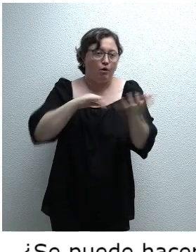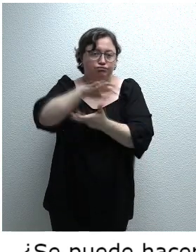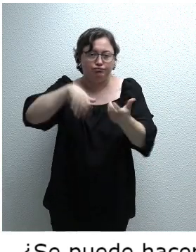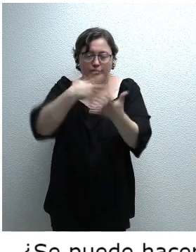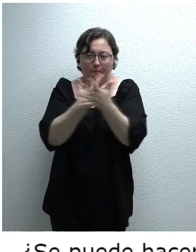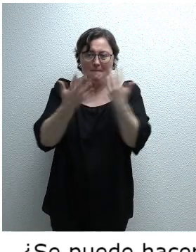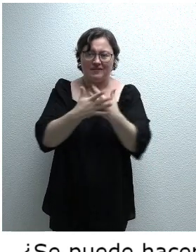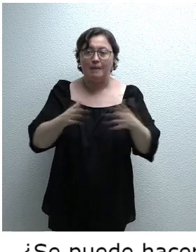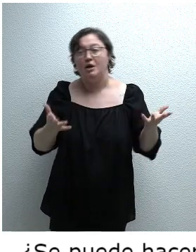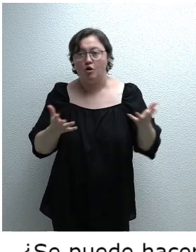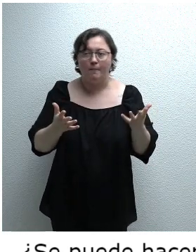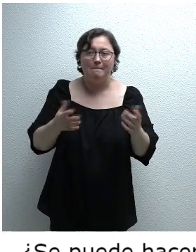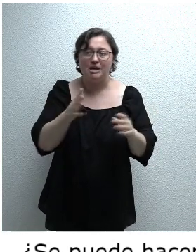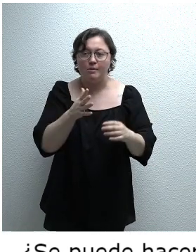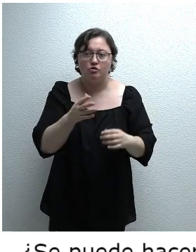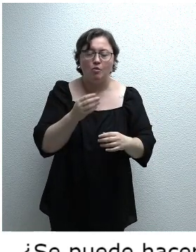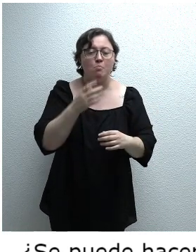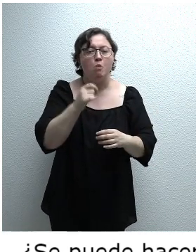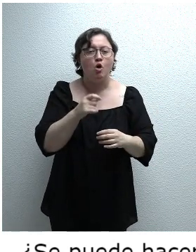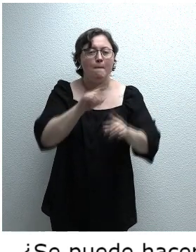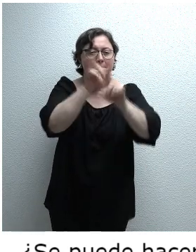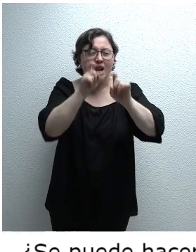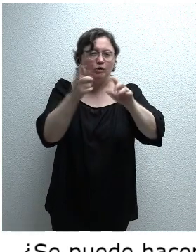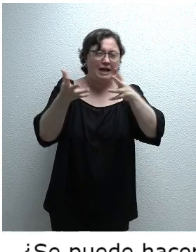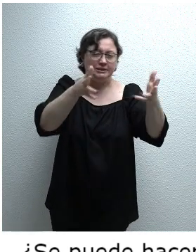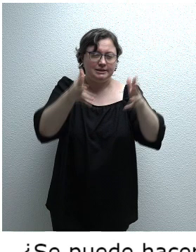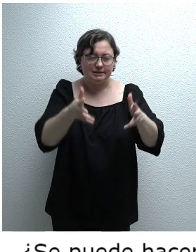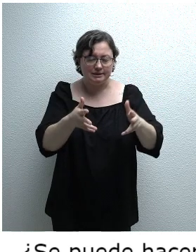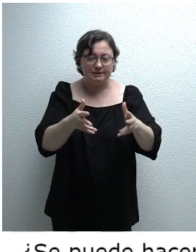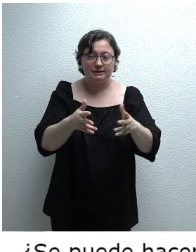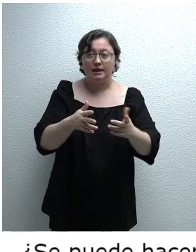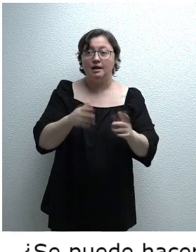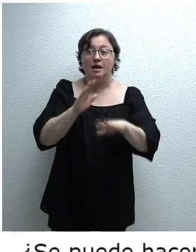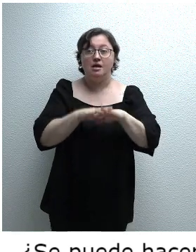pero quizás yo creo que muchas de las preguntas son para